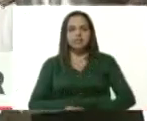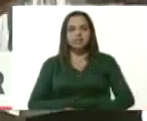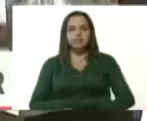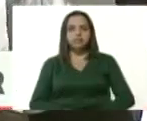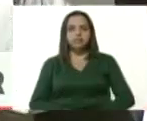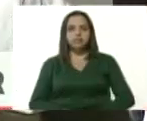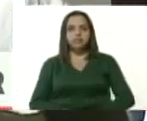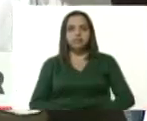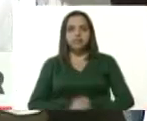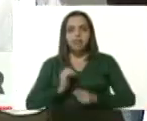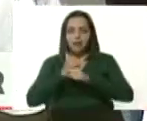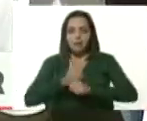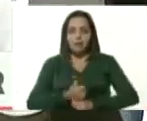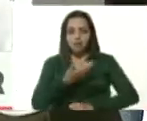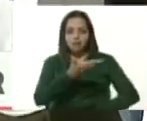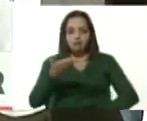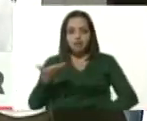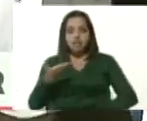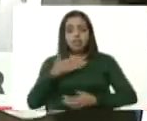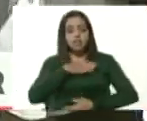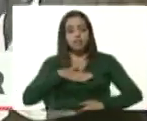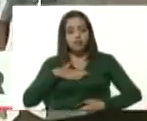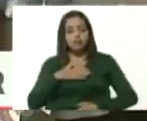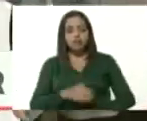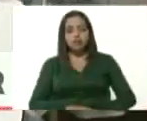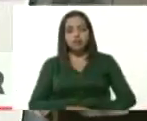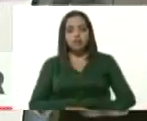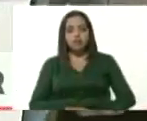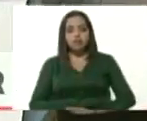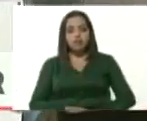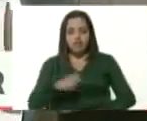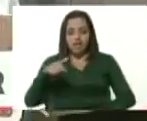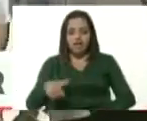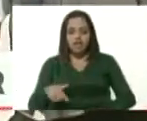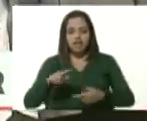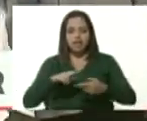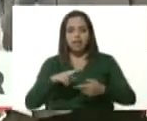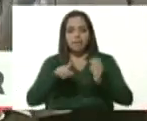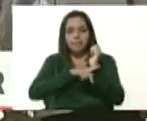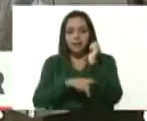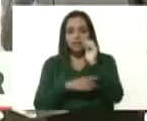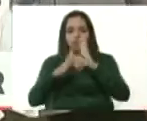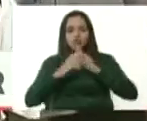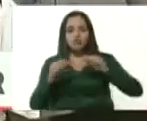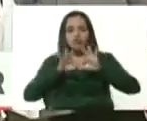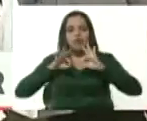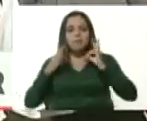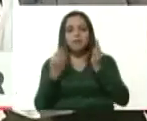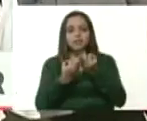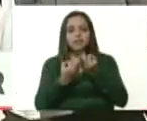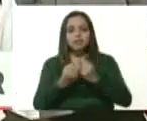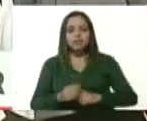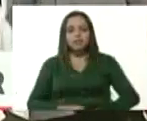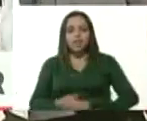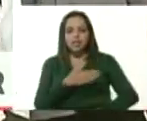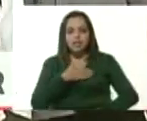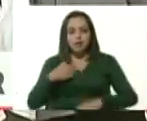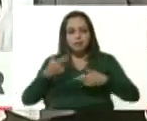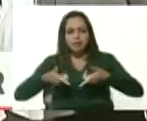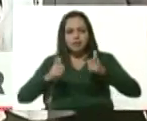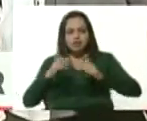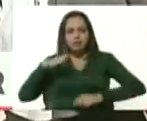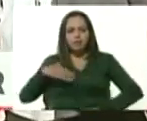Y espero que ustedes disfruten de este parque para toda la familia y les pido permiso para ir